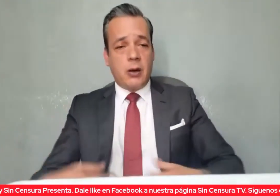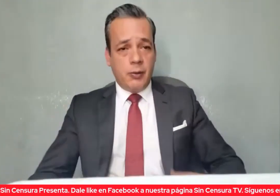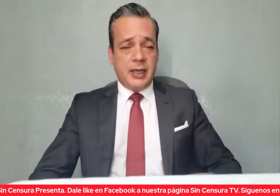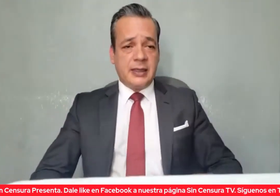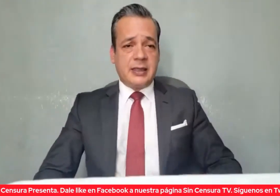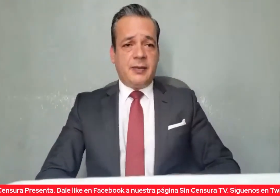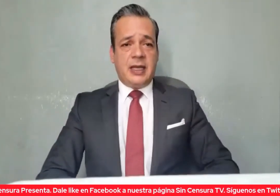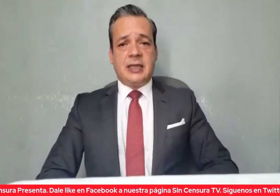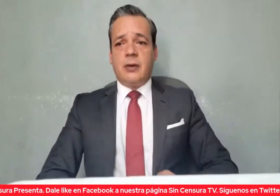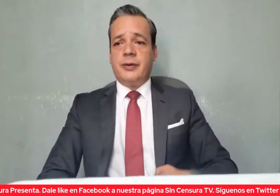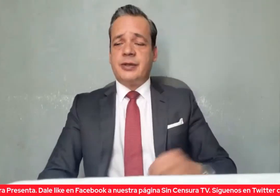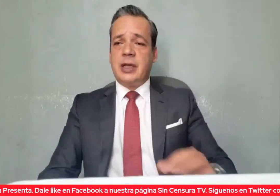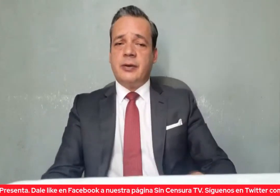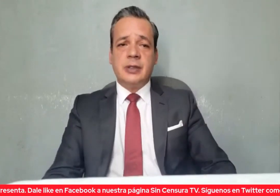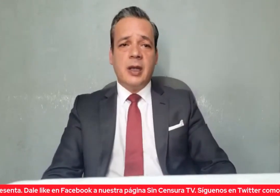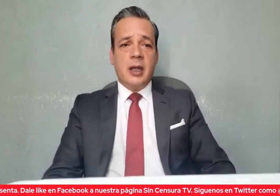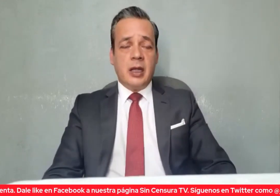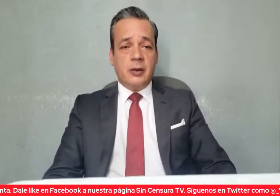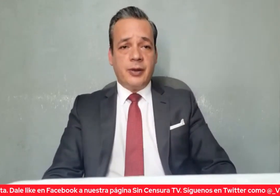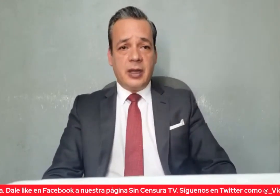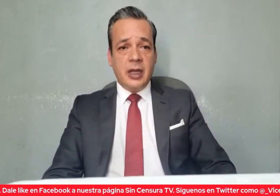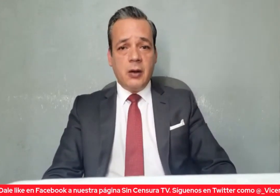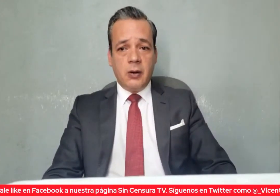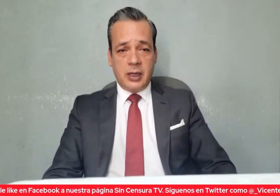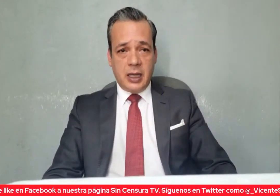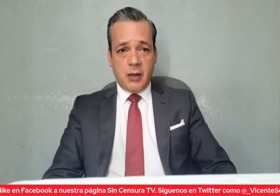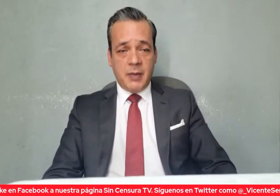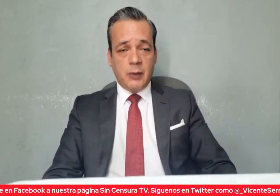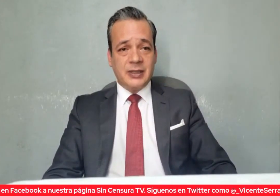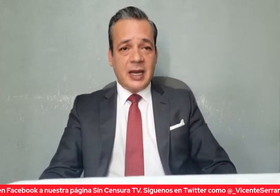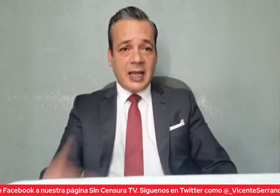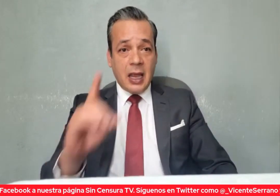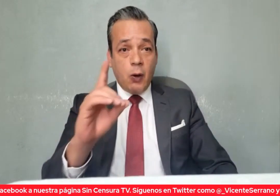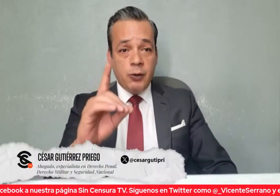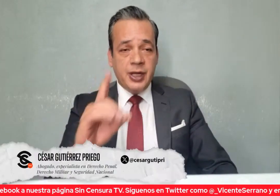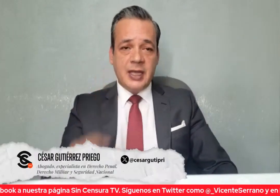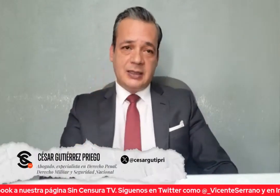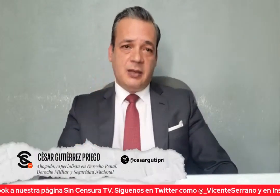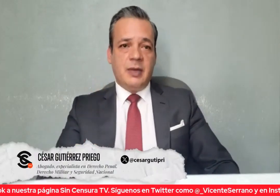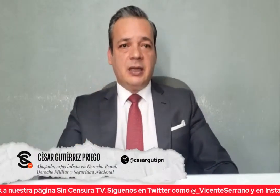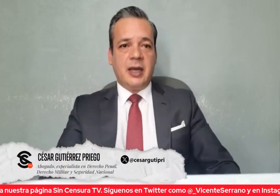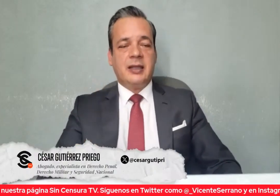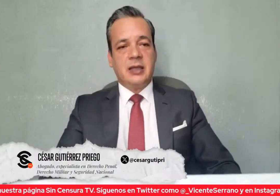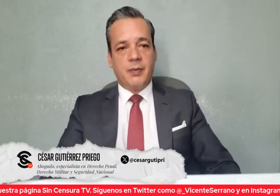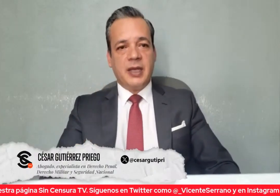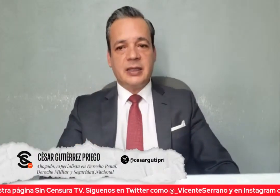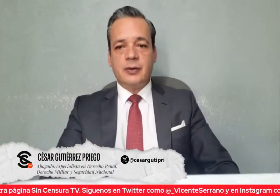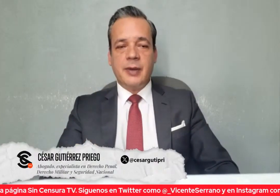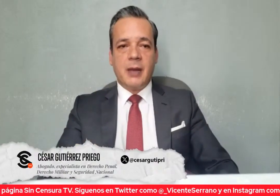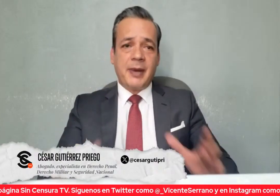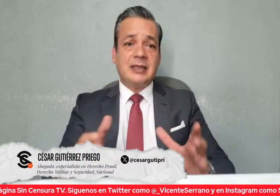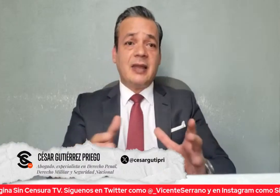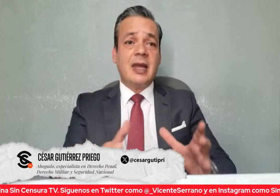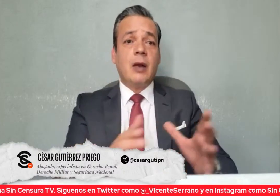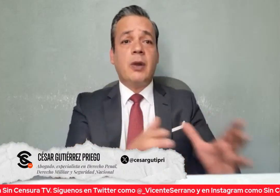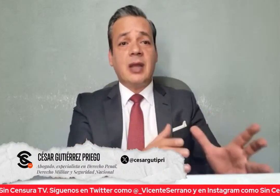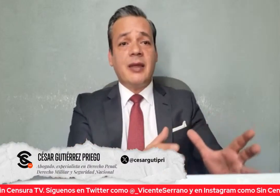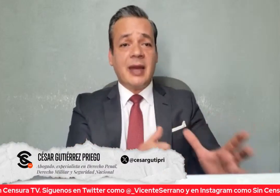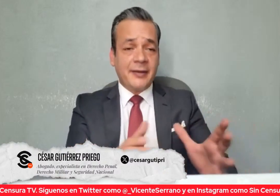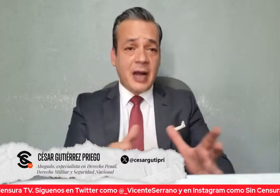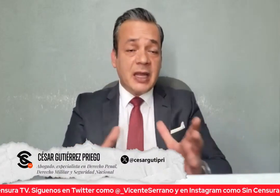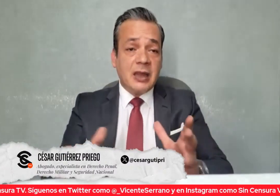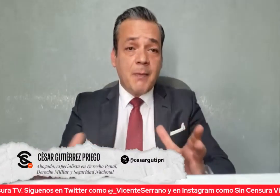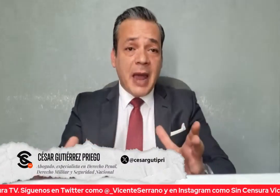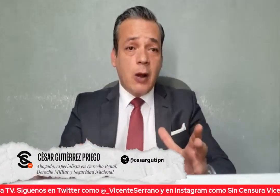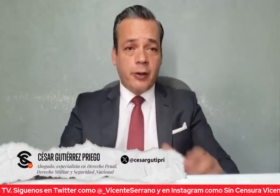retomo una columna que escribí hace algunos años, en donde digo que me gustaría que un día sin militares el país estuviera para que se diera cuenta